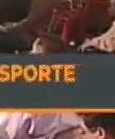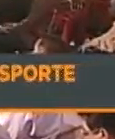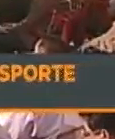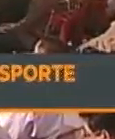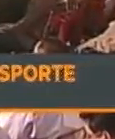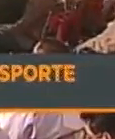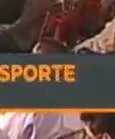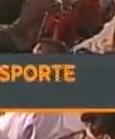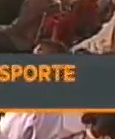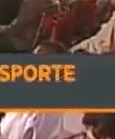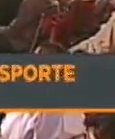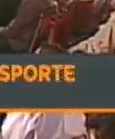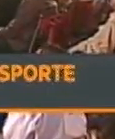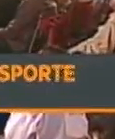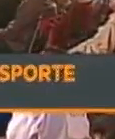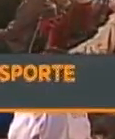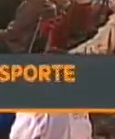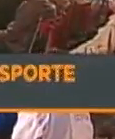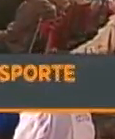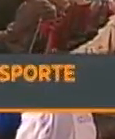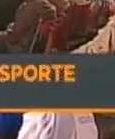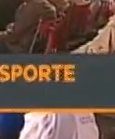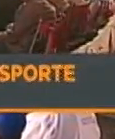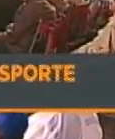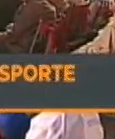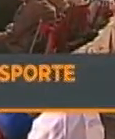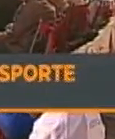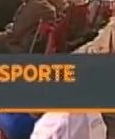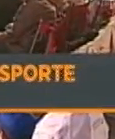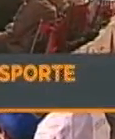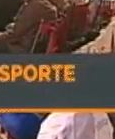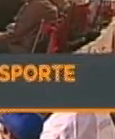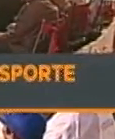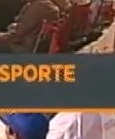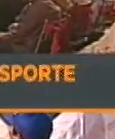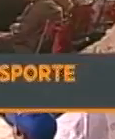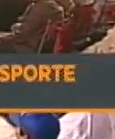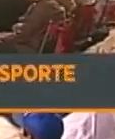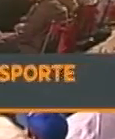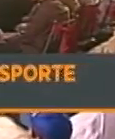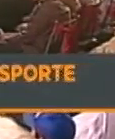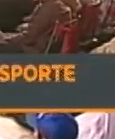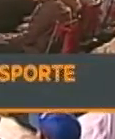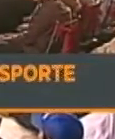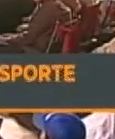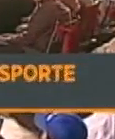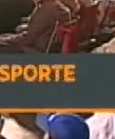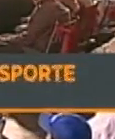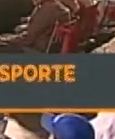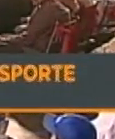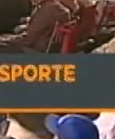Y hoy Henry Falcón también se lanza candidato. Tremendas joyitas, Henry Falcón.